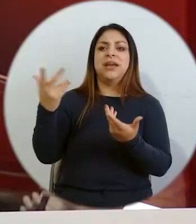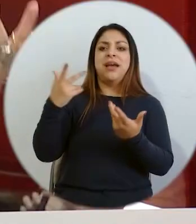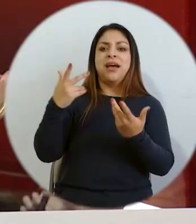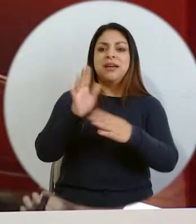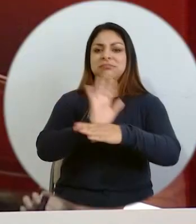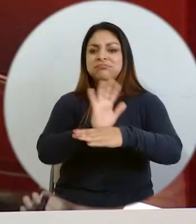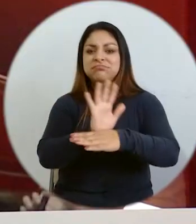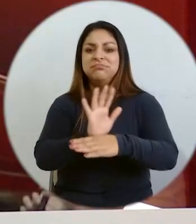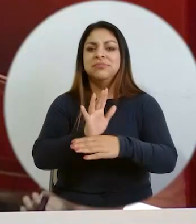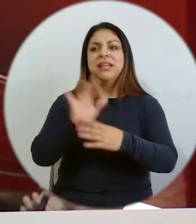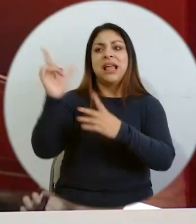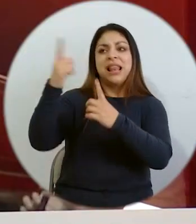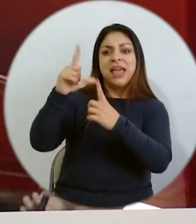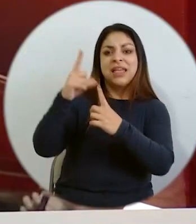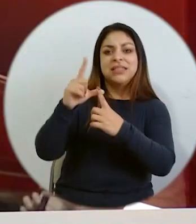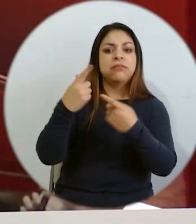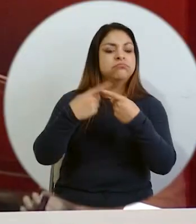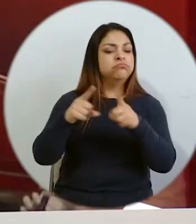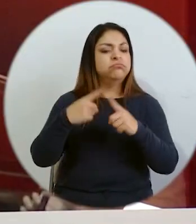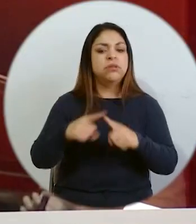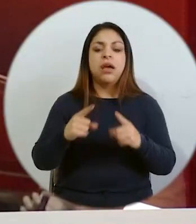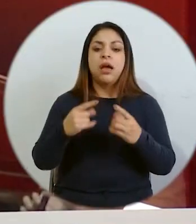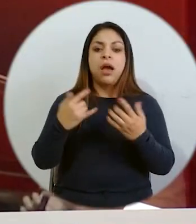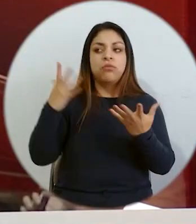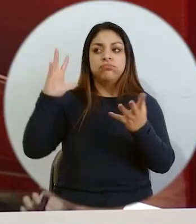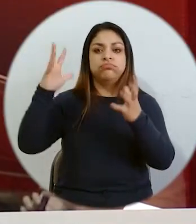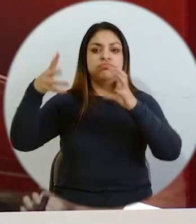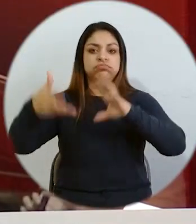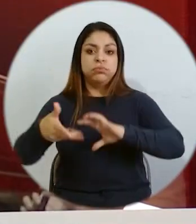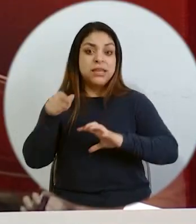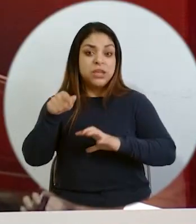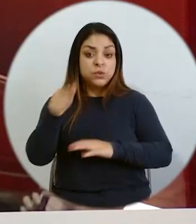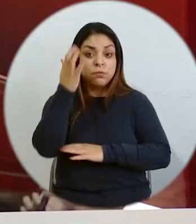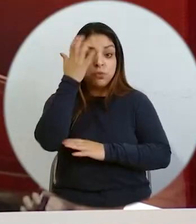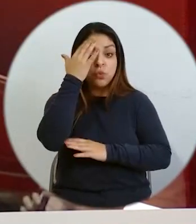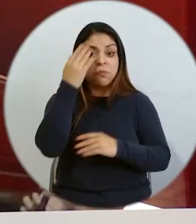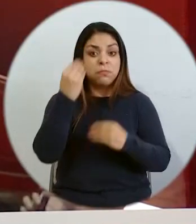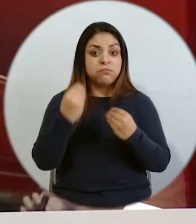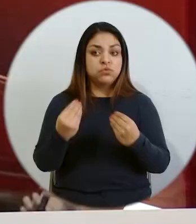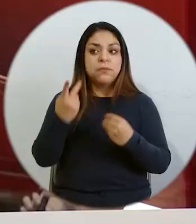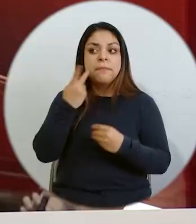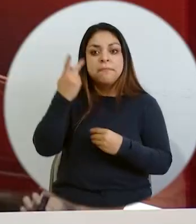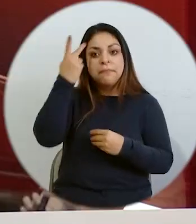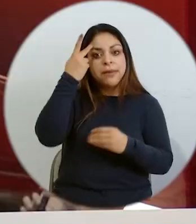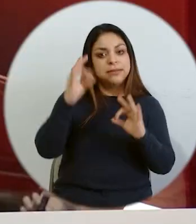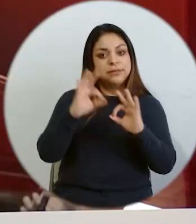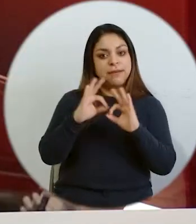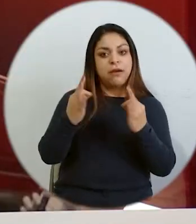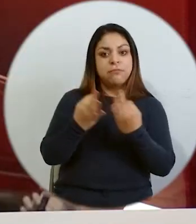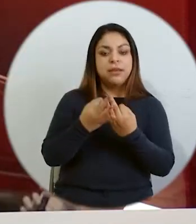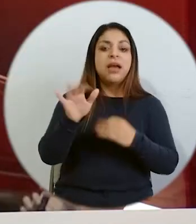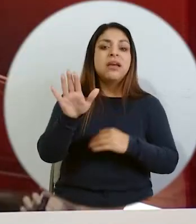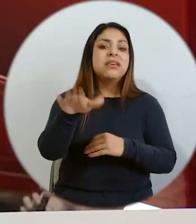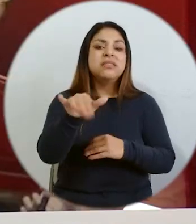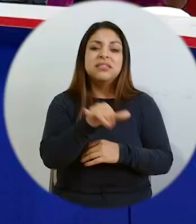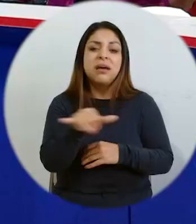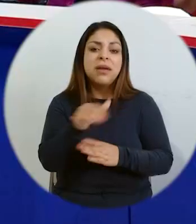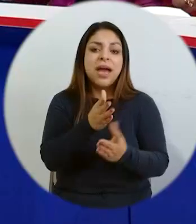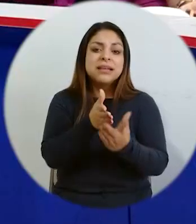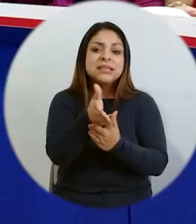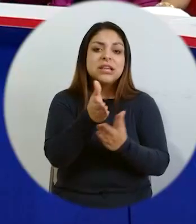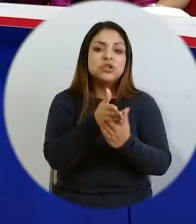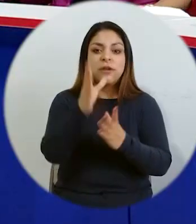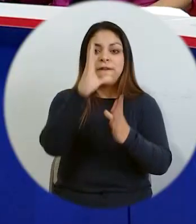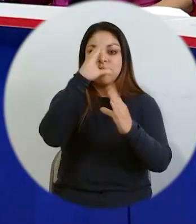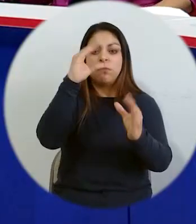la letra, los contenidos, y esta es una preocupación constante de los padres de familia. Además, el acceso a la